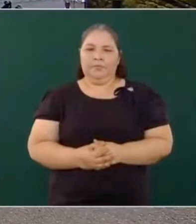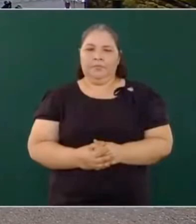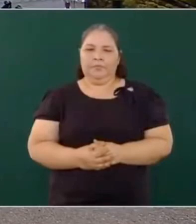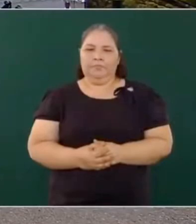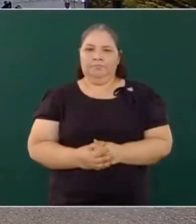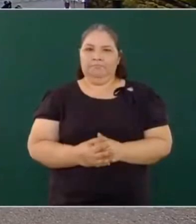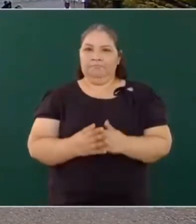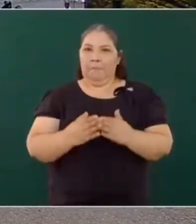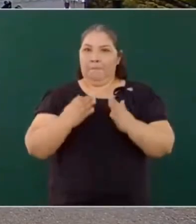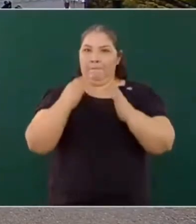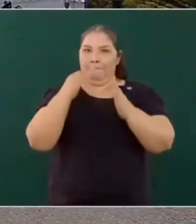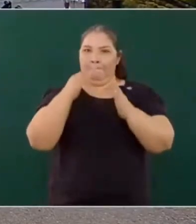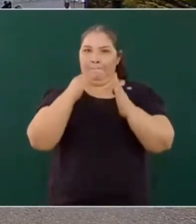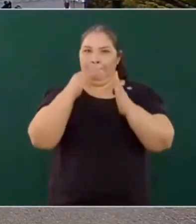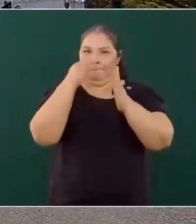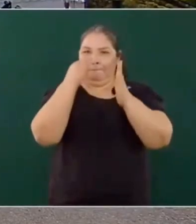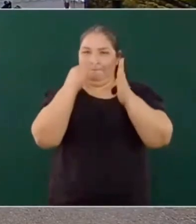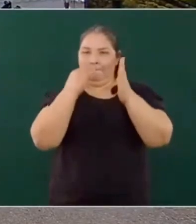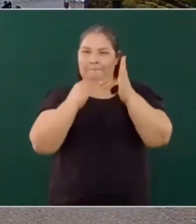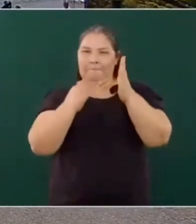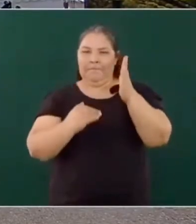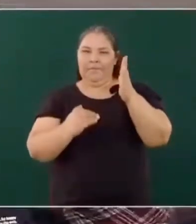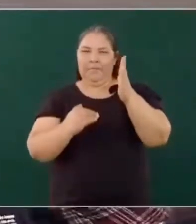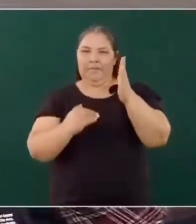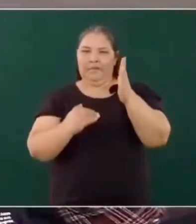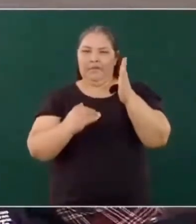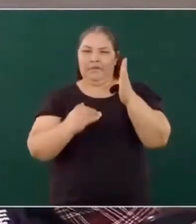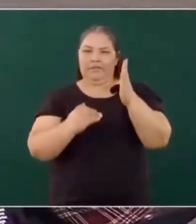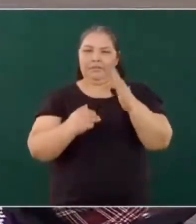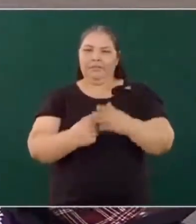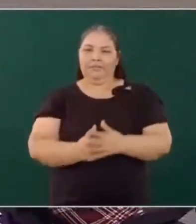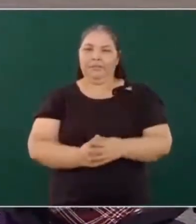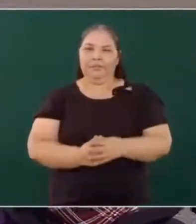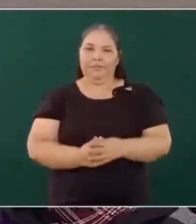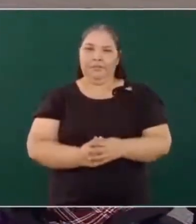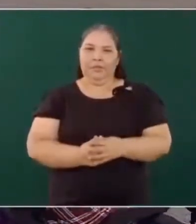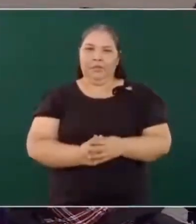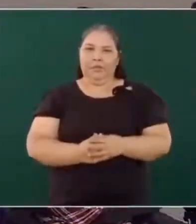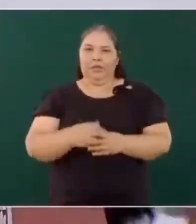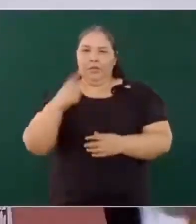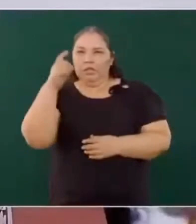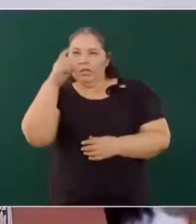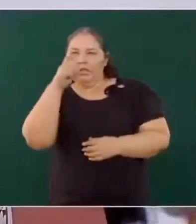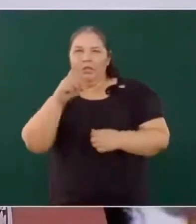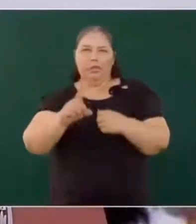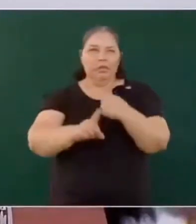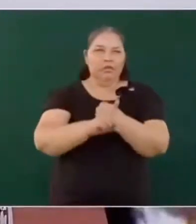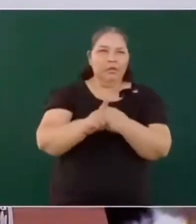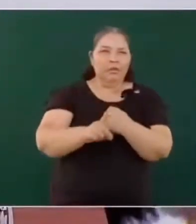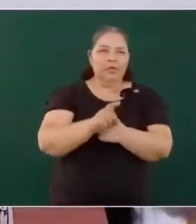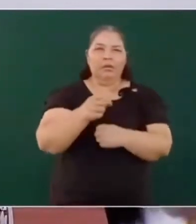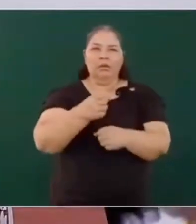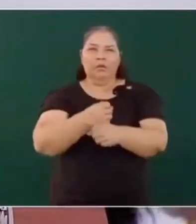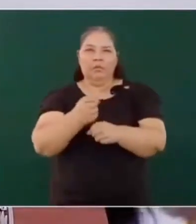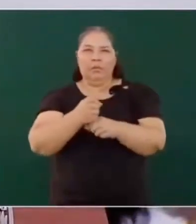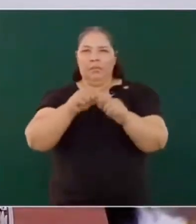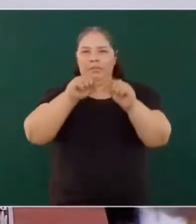Ha bajado la percepción de inseguridad considerablemente.